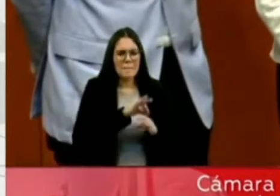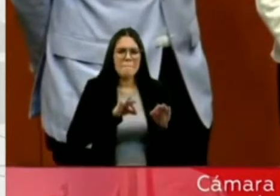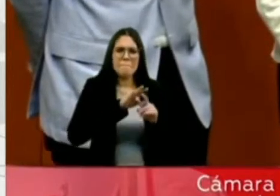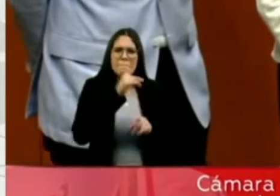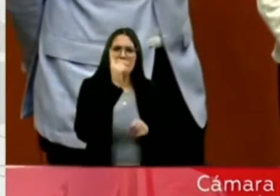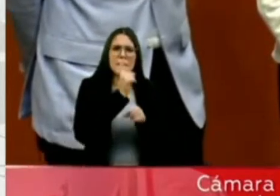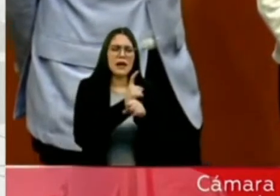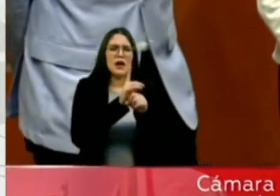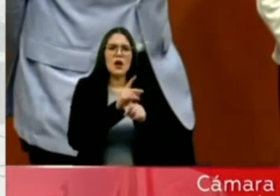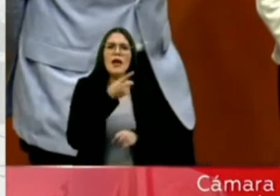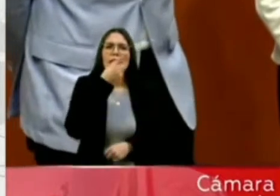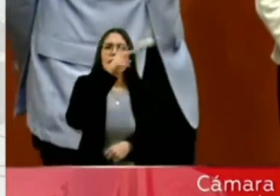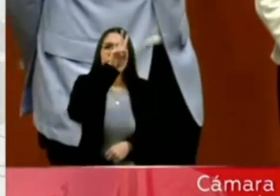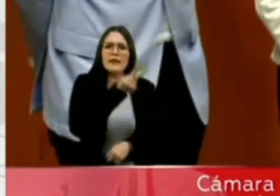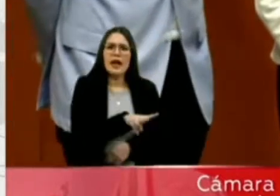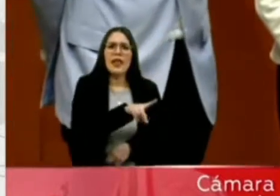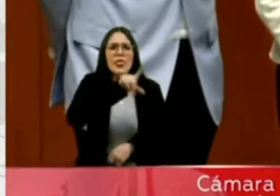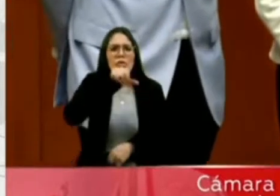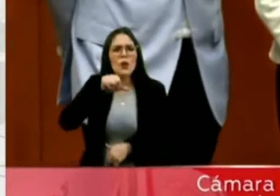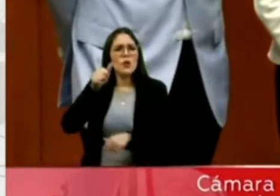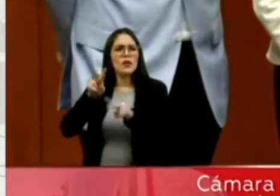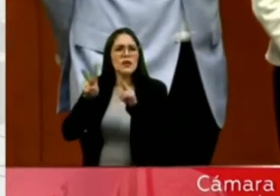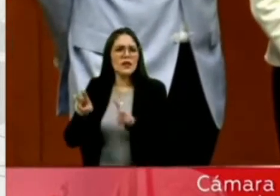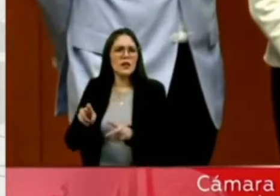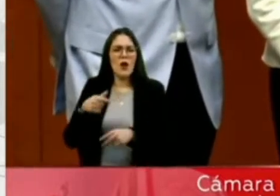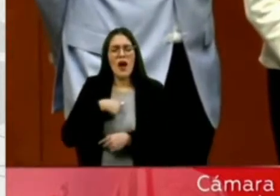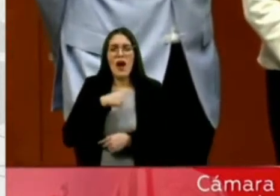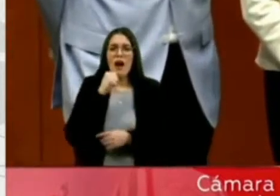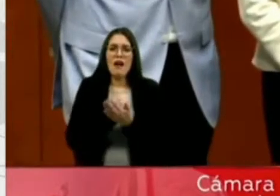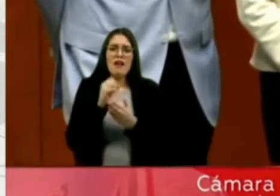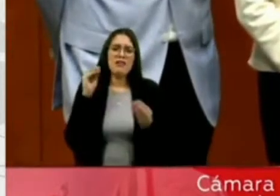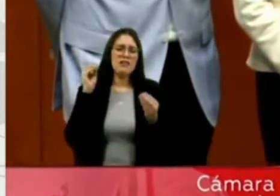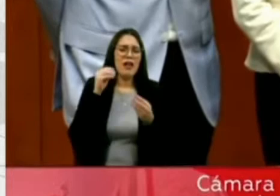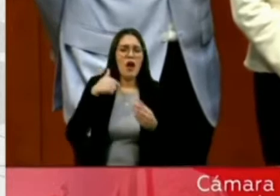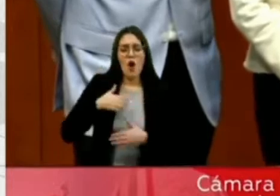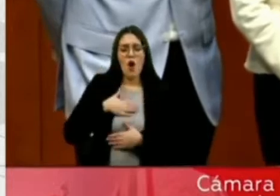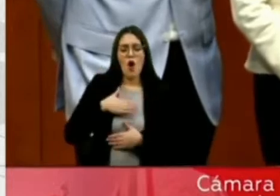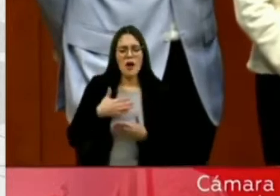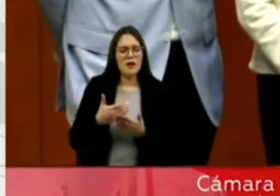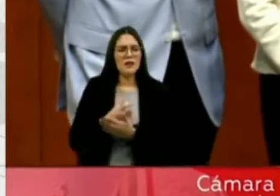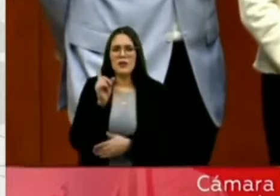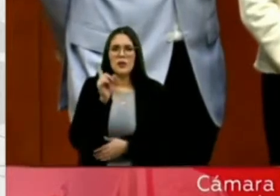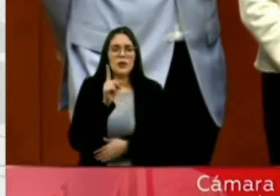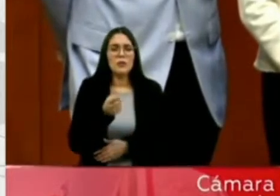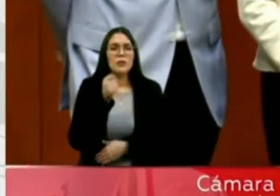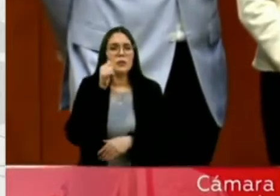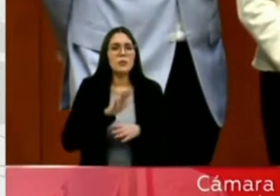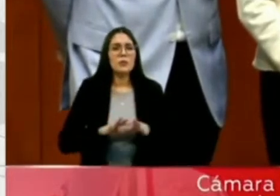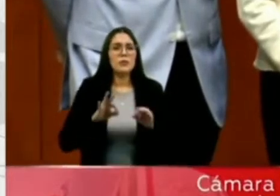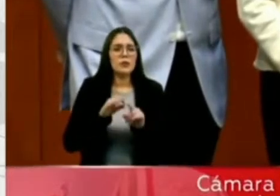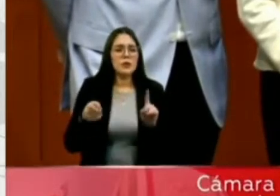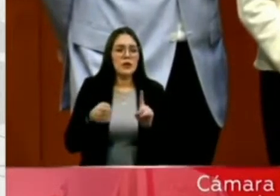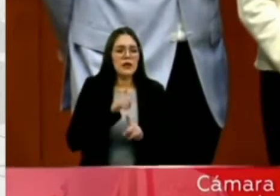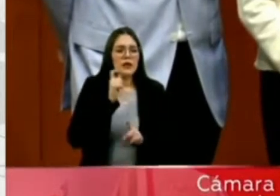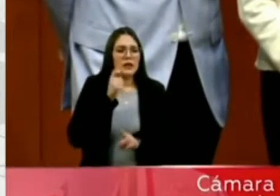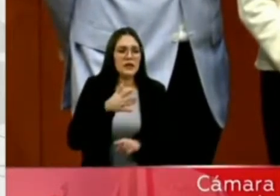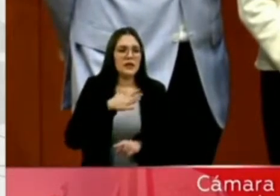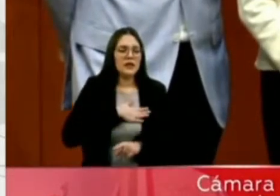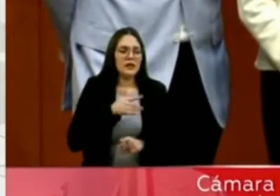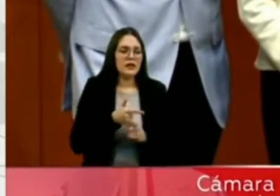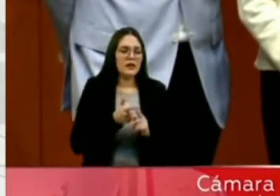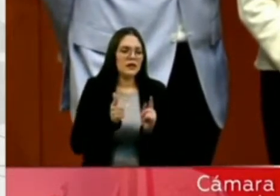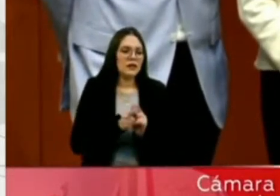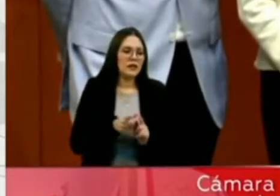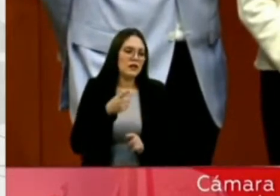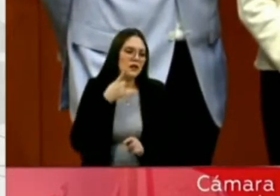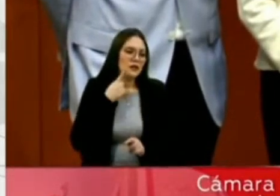ninguna intención de ganar una discusión. Lo que queremos es garantizar que nuestro compañero, que su